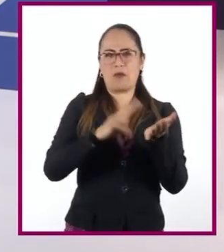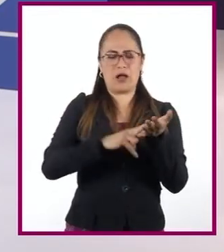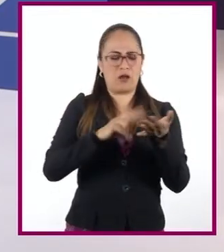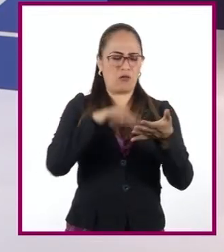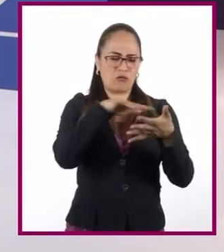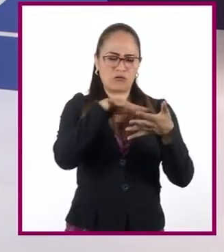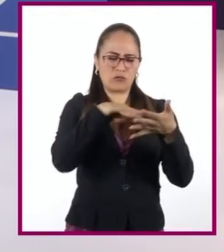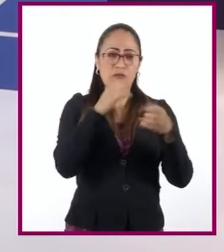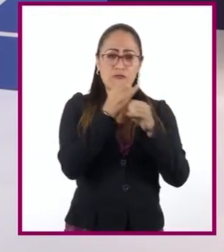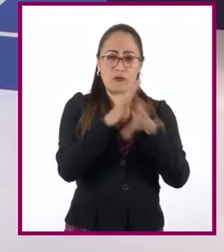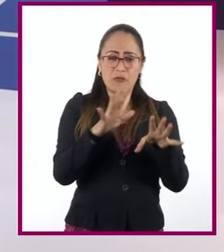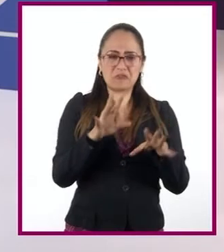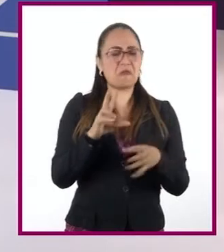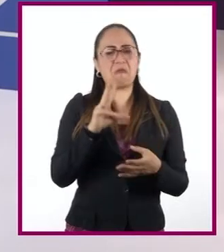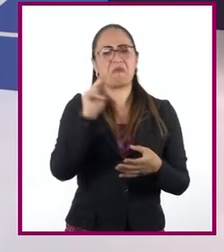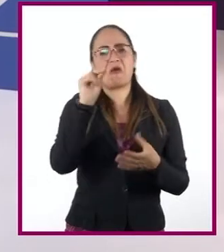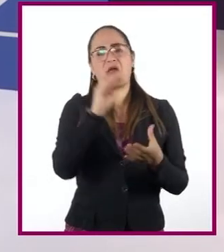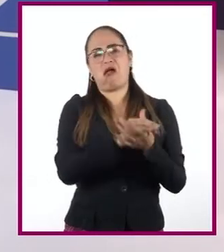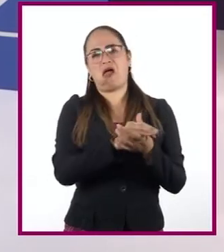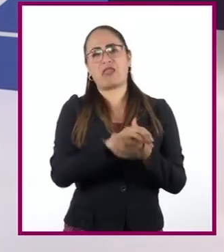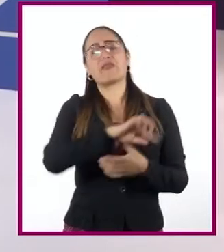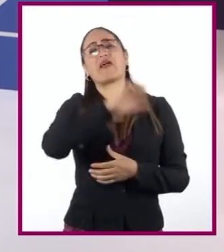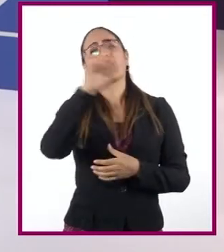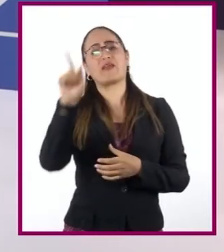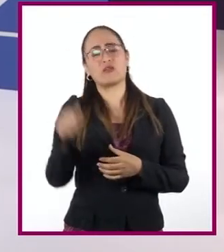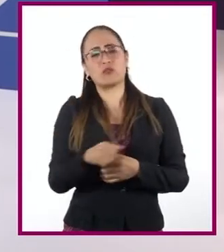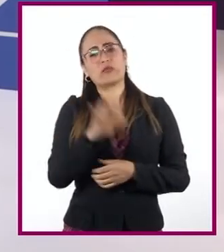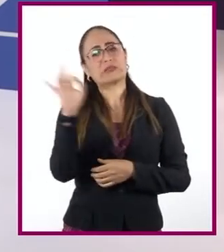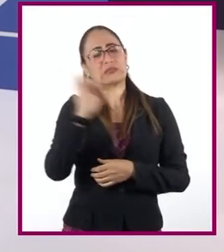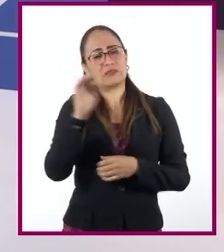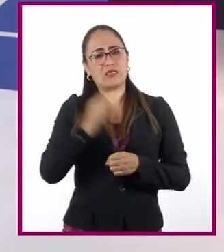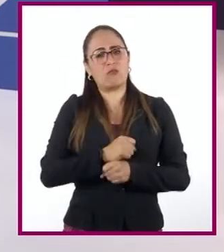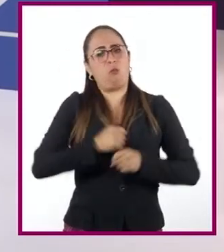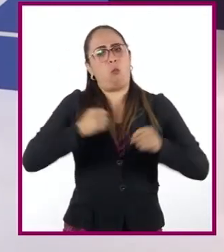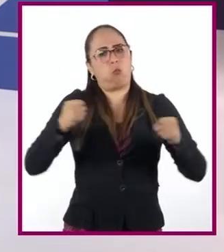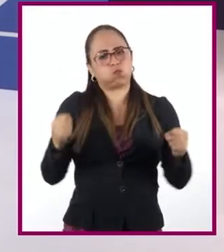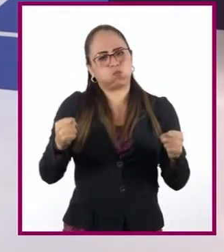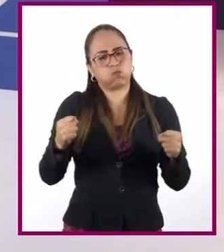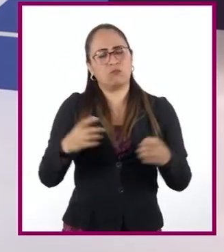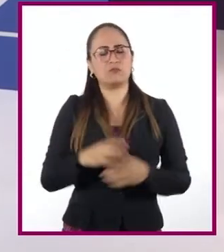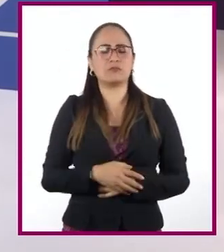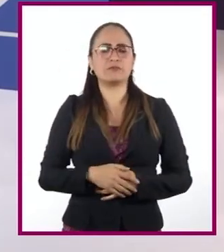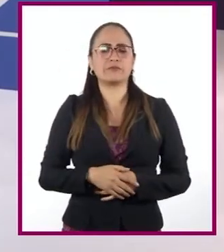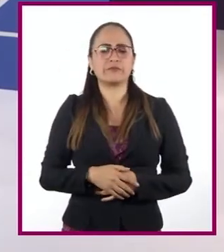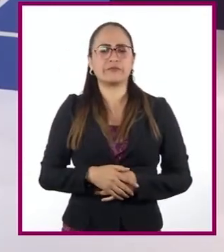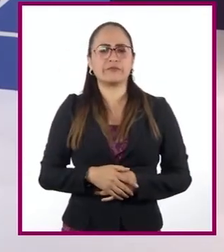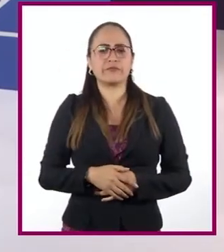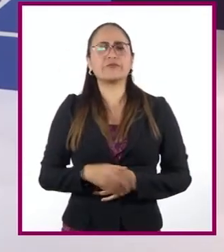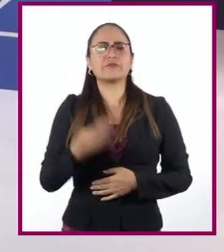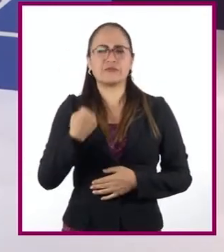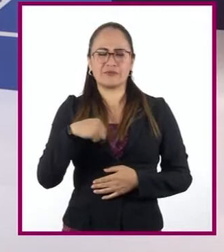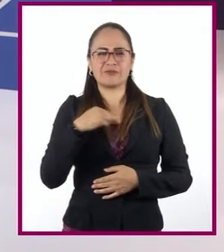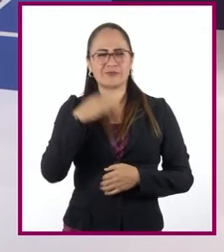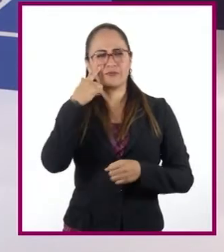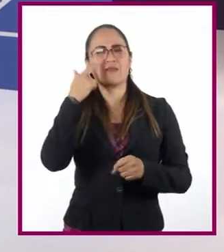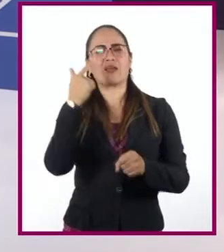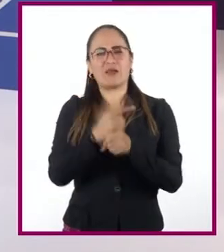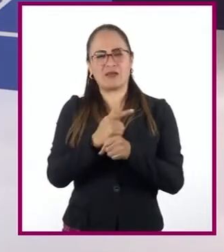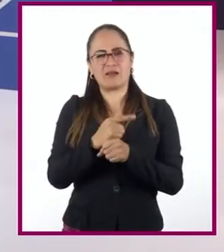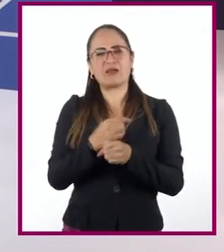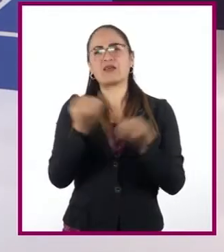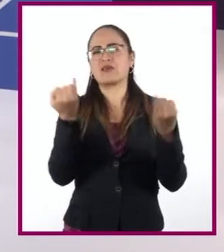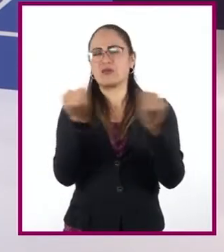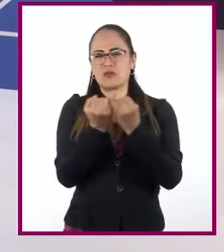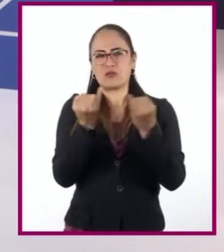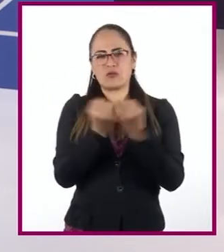producto, incrementando así los riesgos de desarrollar obesidad. Aquí podemos notar otra